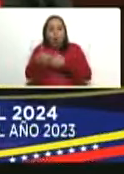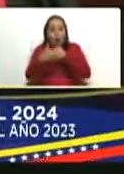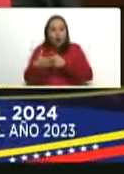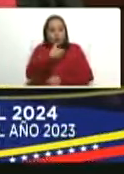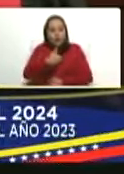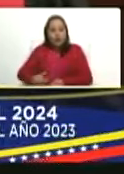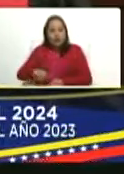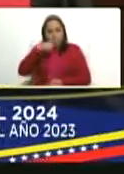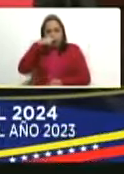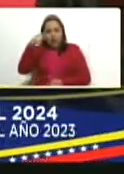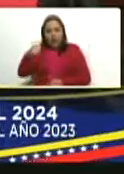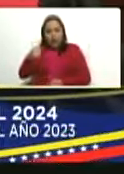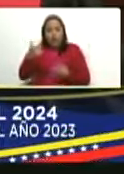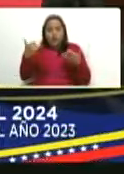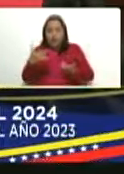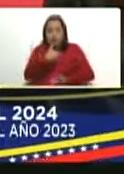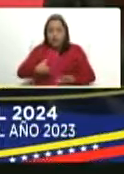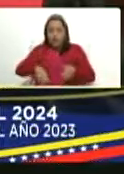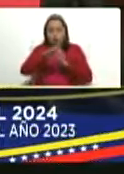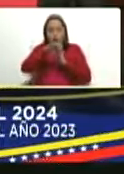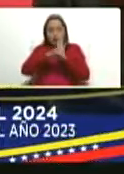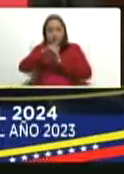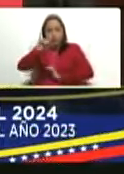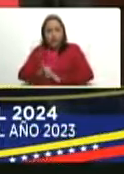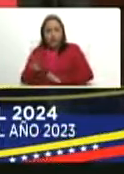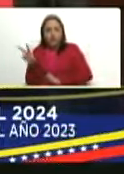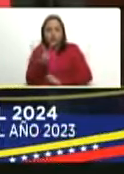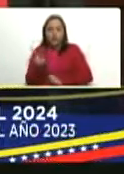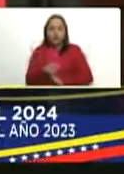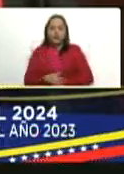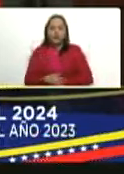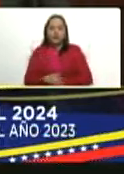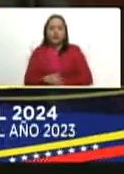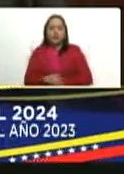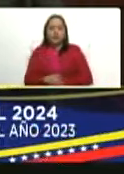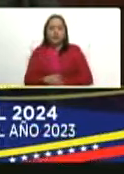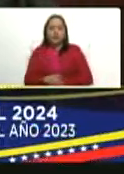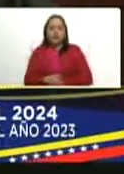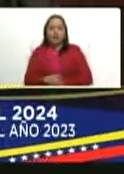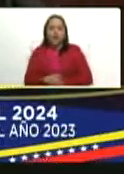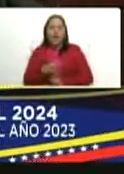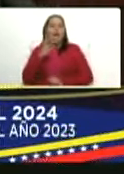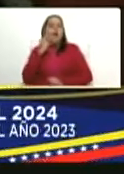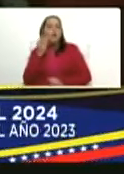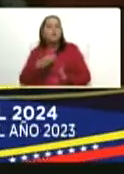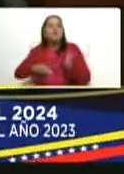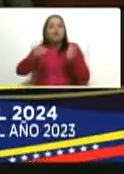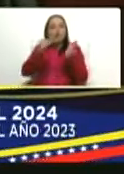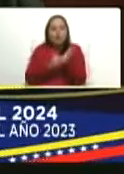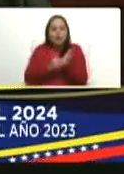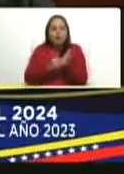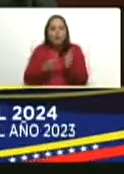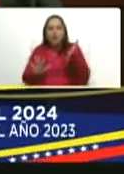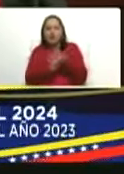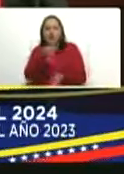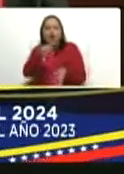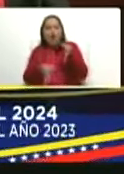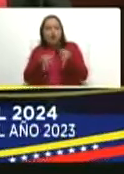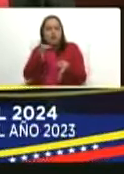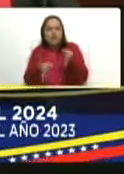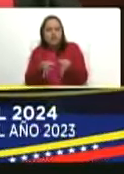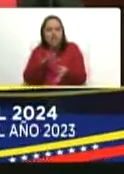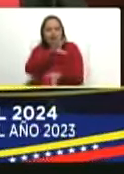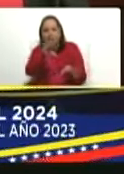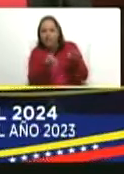presidente constitucional de Venezuela. Otro ejemplo de los FER, de judicialización de la